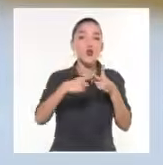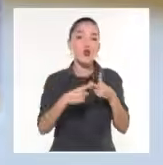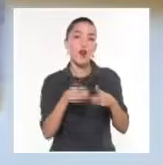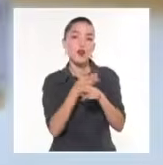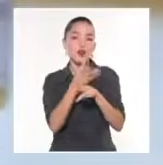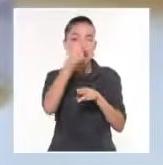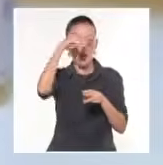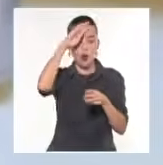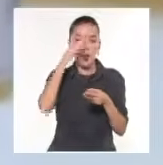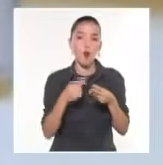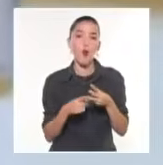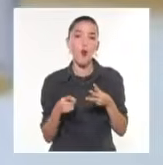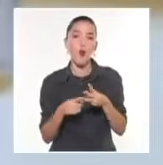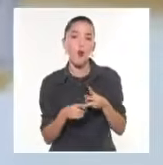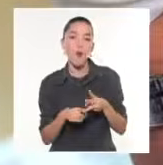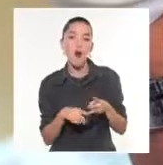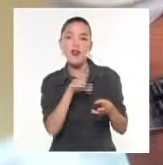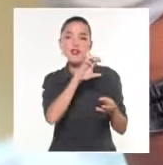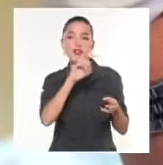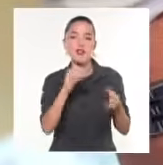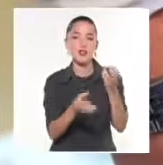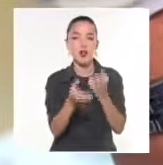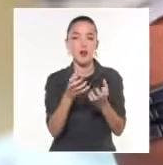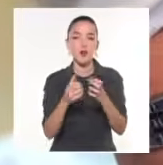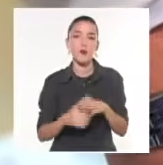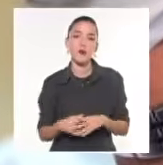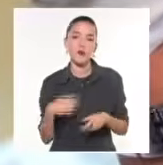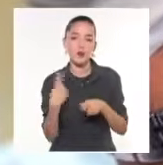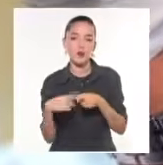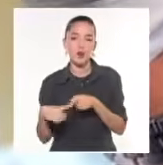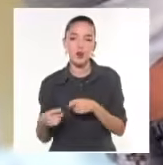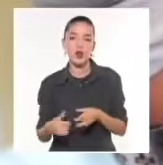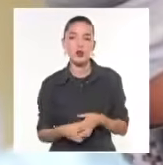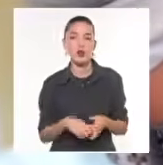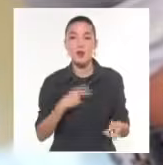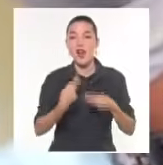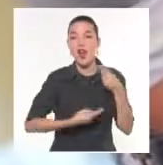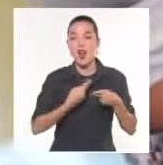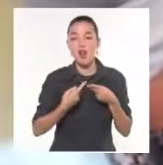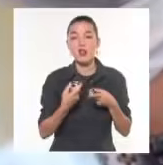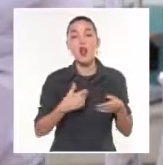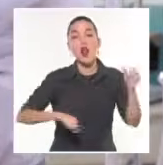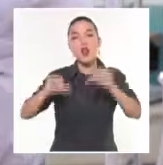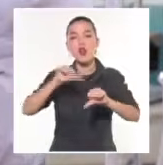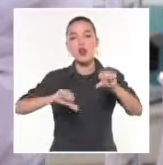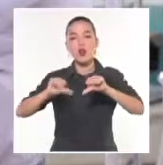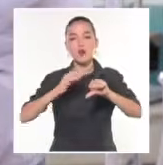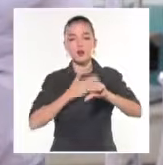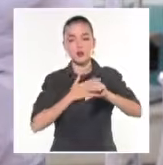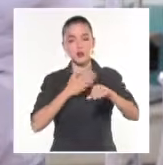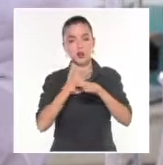El único centro que hace este producto es nuestro laboratorio. En el mundo se conoce el producto, se